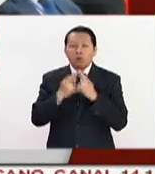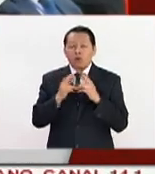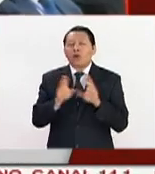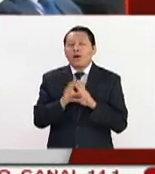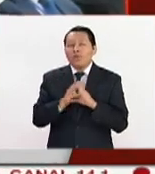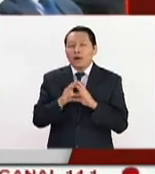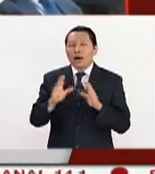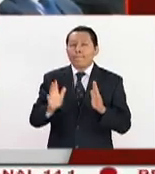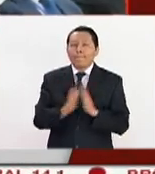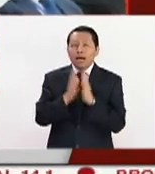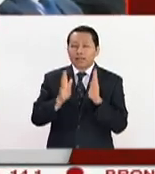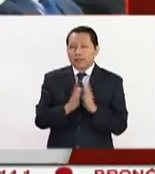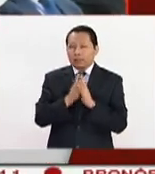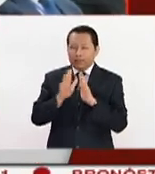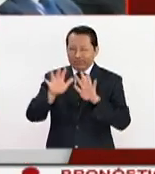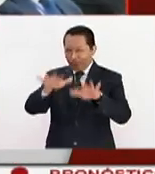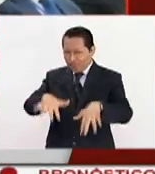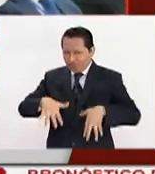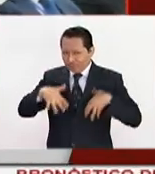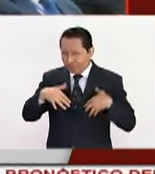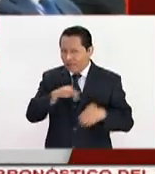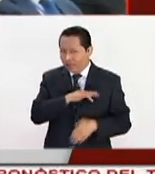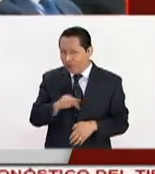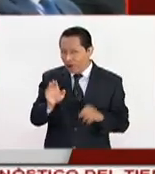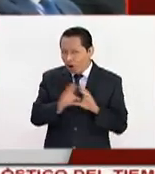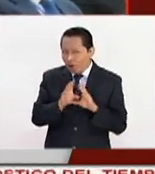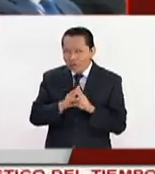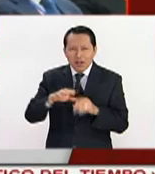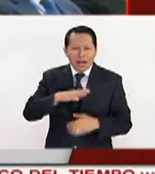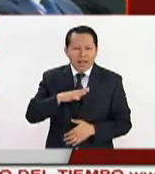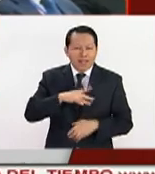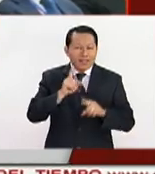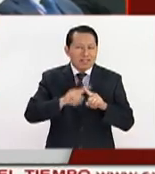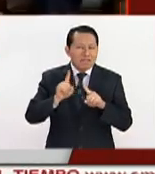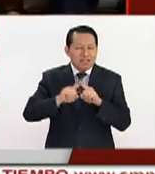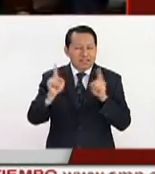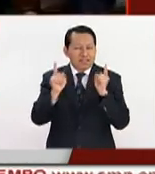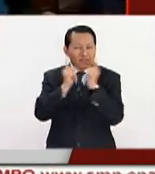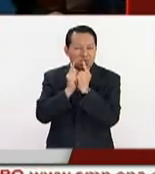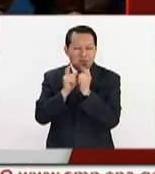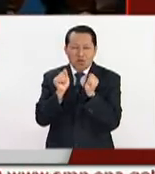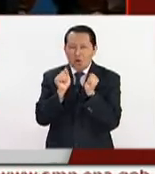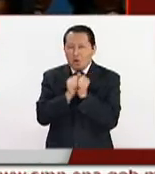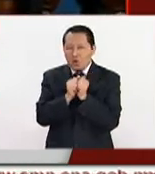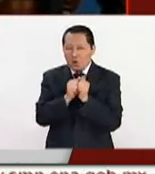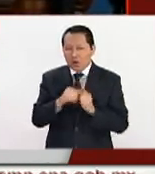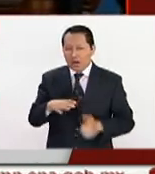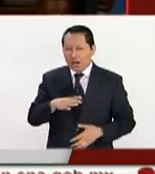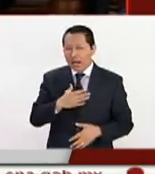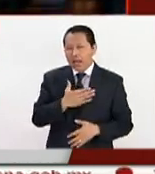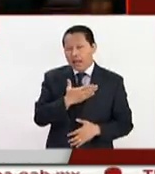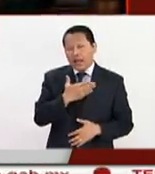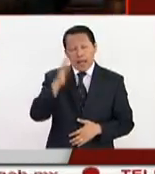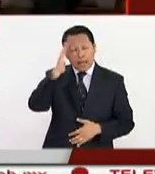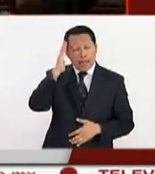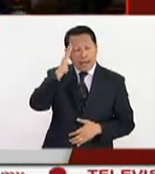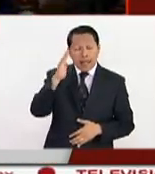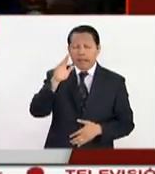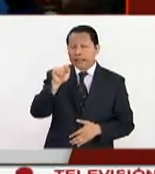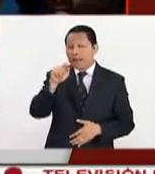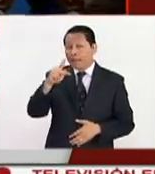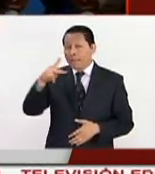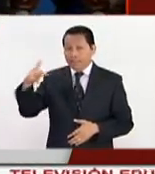participar durante la cumbre en un par de encuentros con los líderes del TPP, por ejemplo,